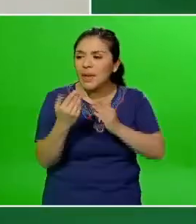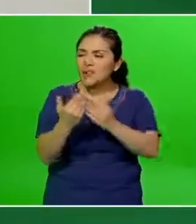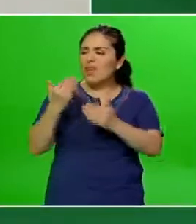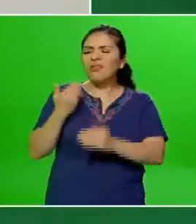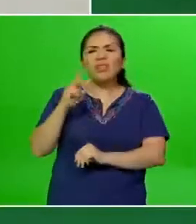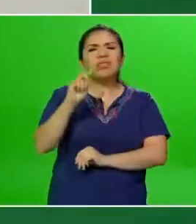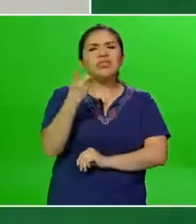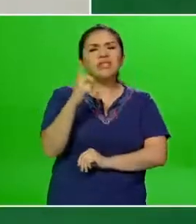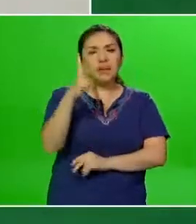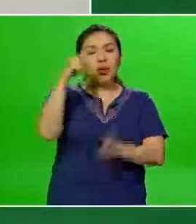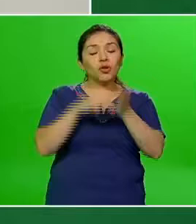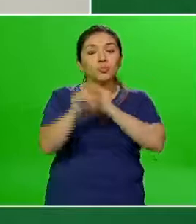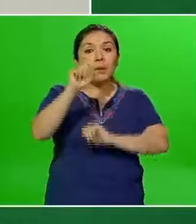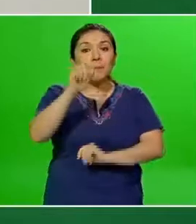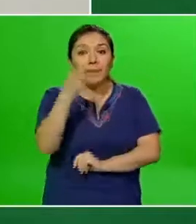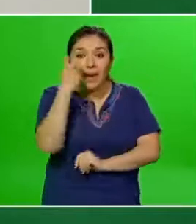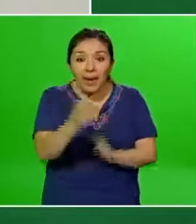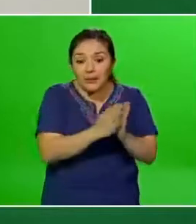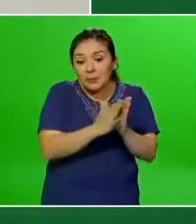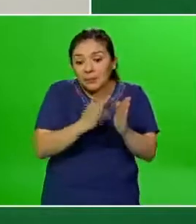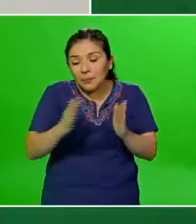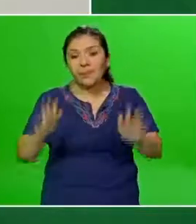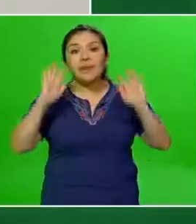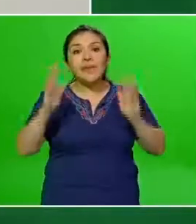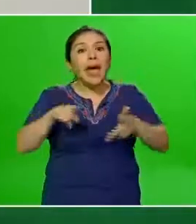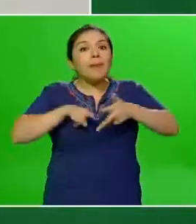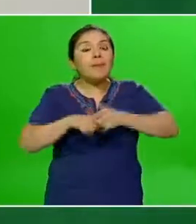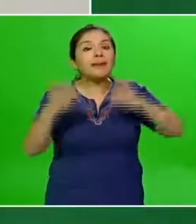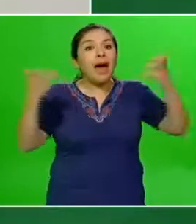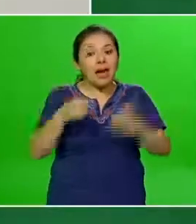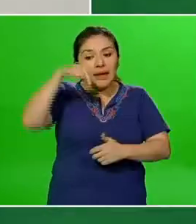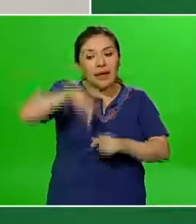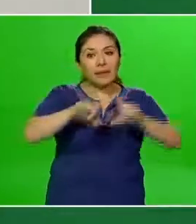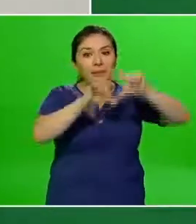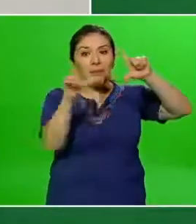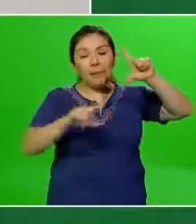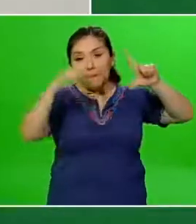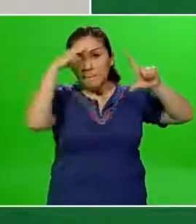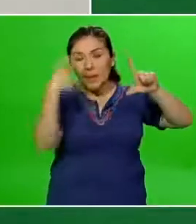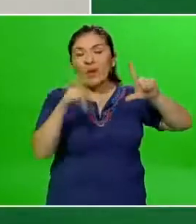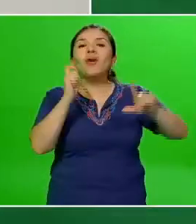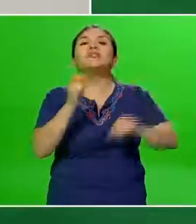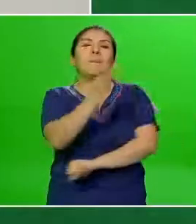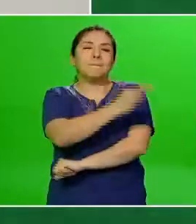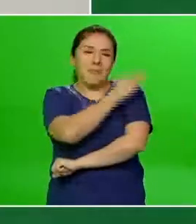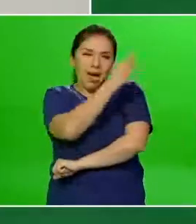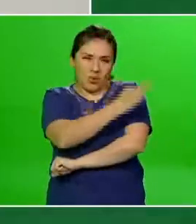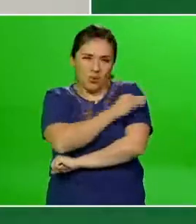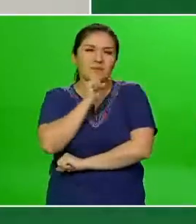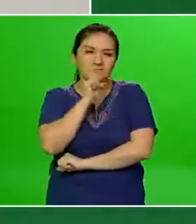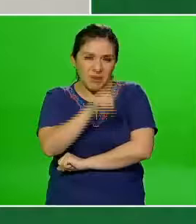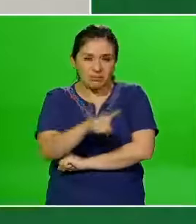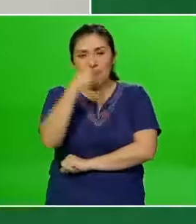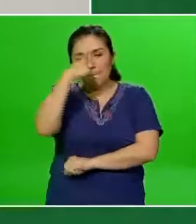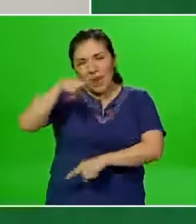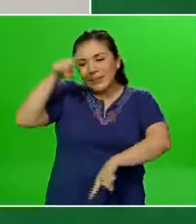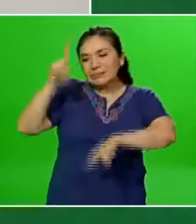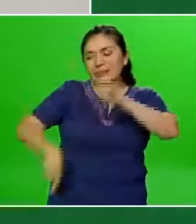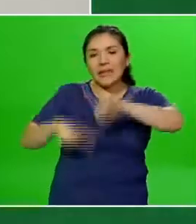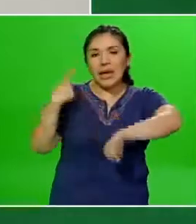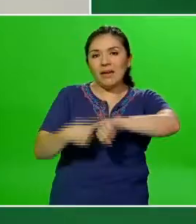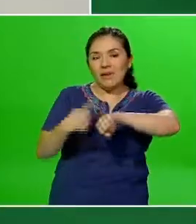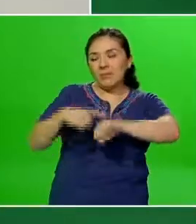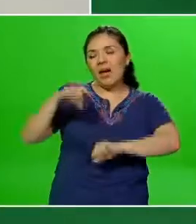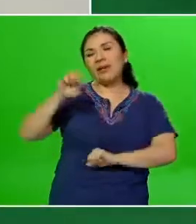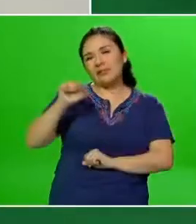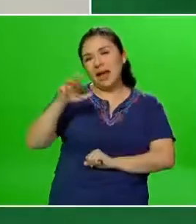pasado diciembre del 2020 pudo ya iniciarse en el territorio mexicano, que es precisamente la vacunación contra el virus SARS-CoV-2 para